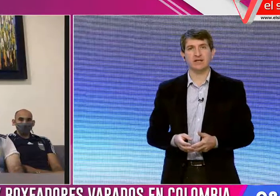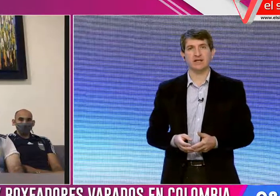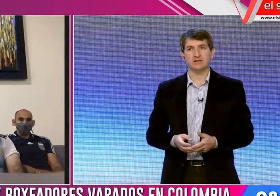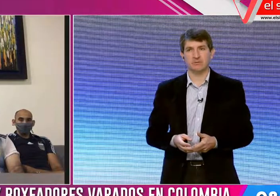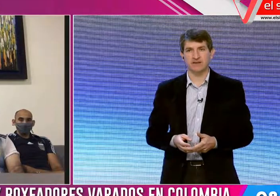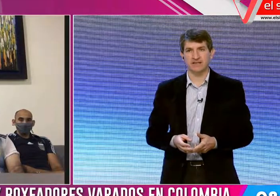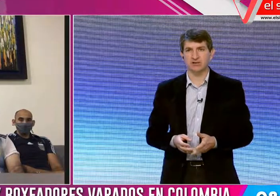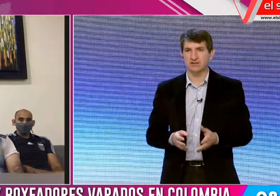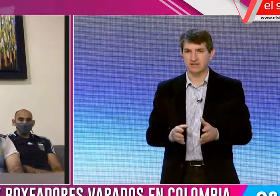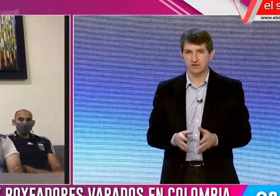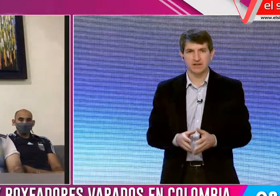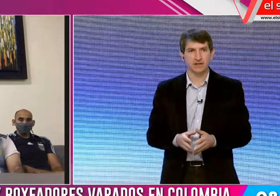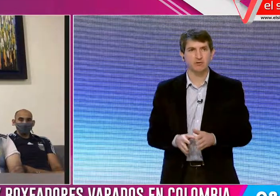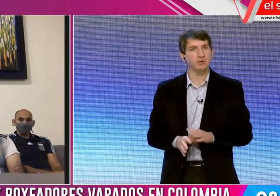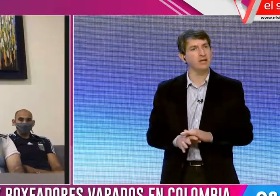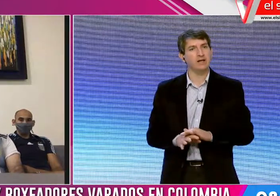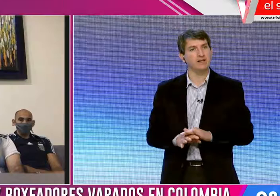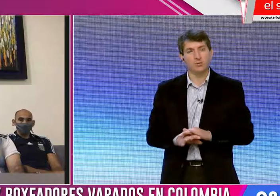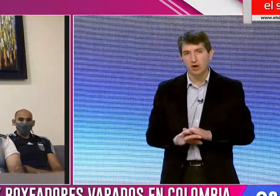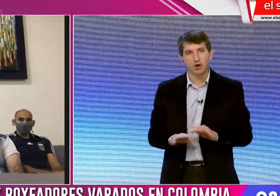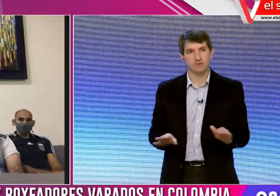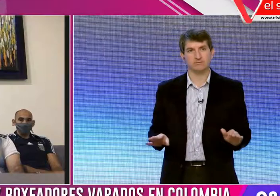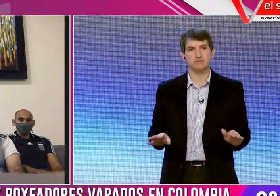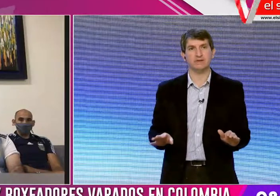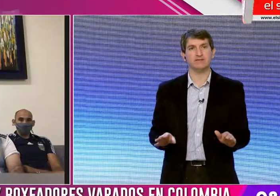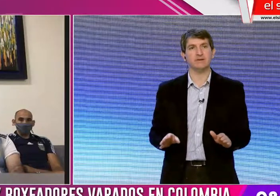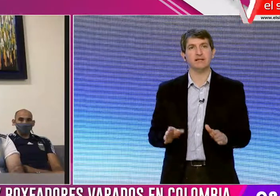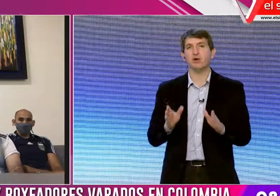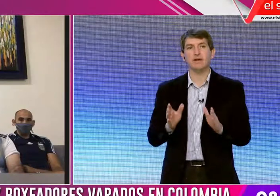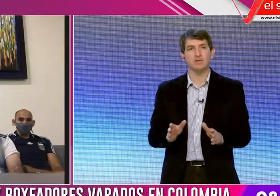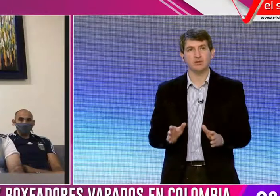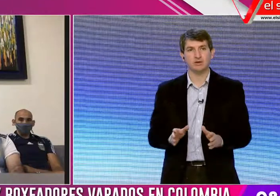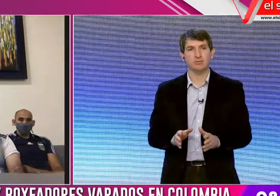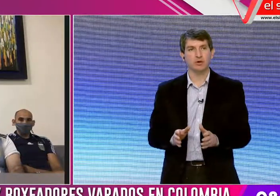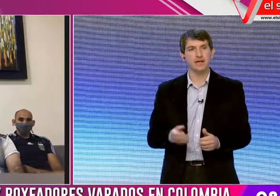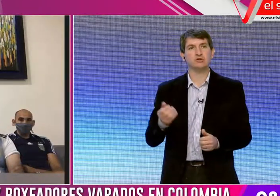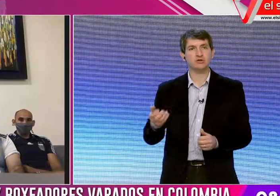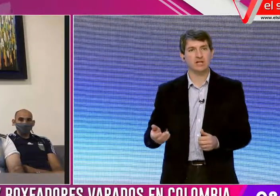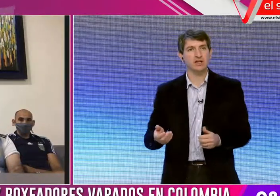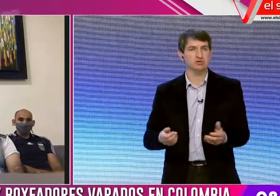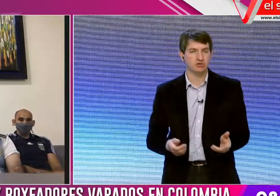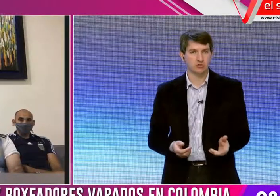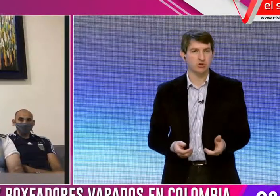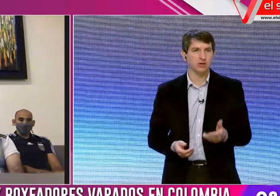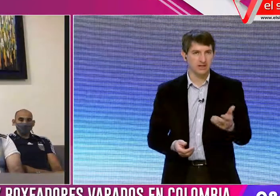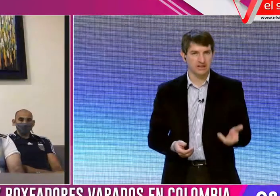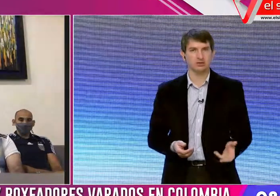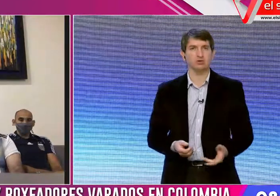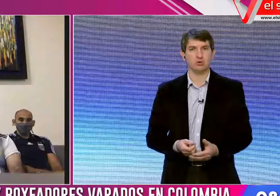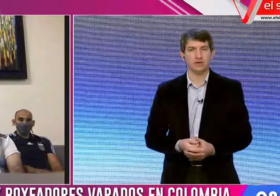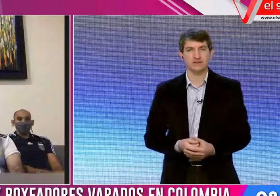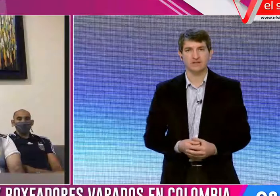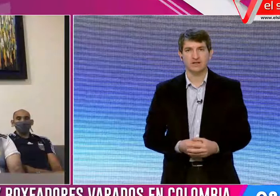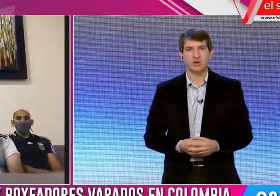que lo que ejemplificaste con la selección argentina de fútbol es lo mejor. Es decir, miren, es lo mismo. ¿Por qué ellos sí y nosotros no? En el caso